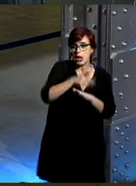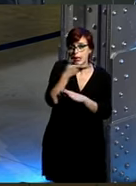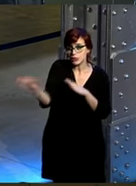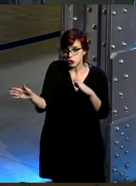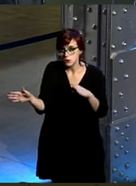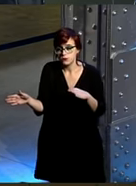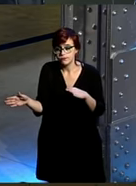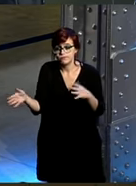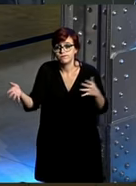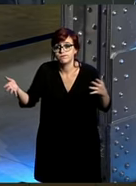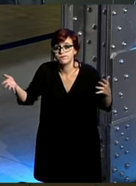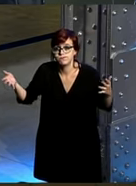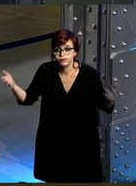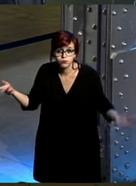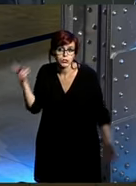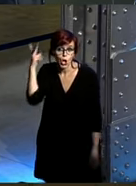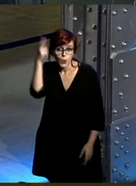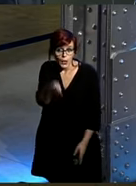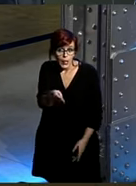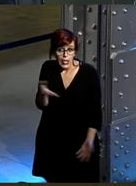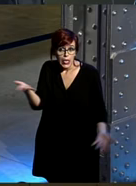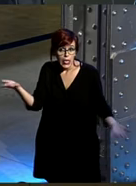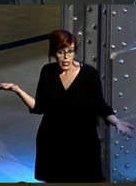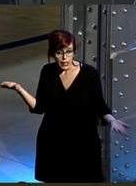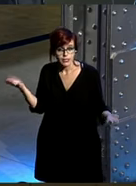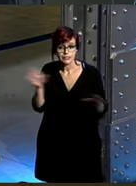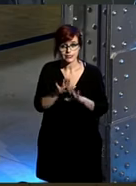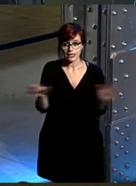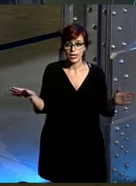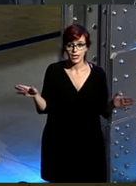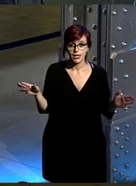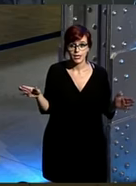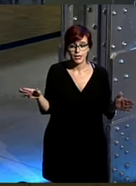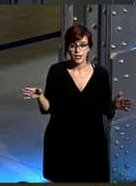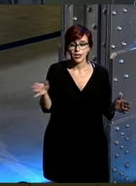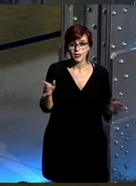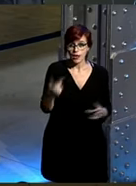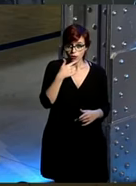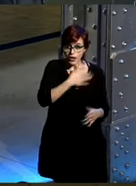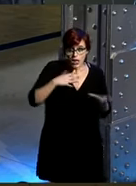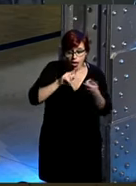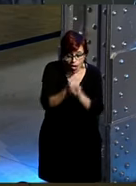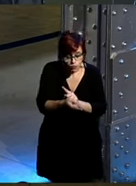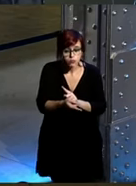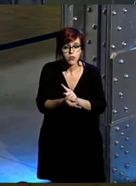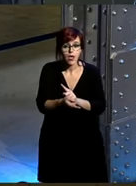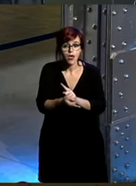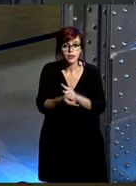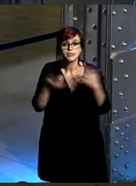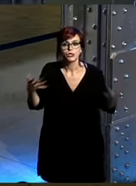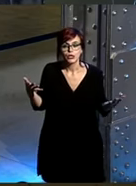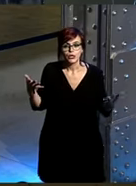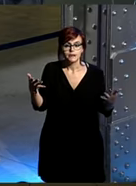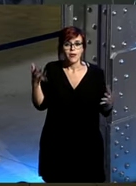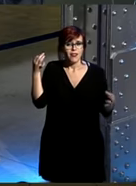boya, flota, se jubila, ¿no? Y es así la historia. Ahora, si nosotros queremos que eso cambie, tenemos